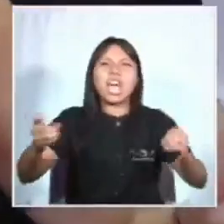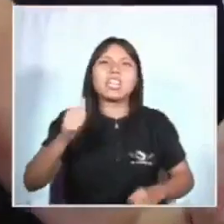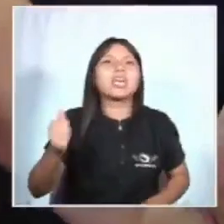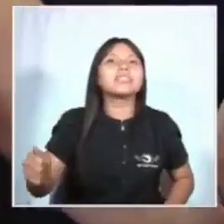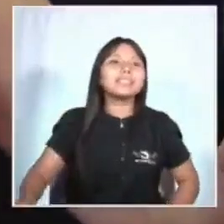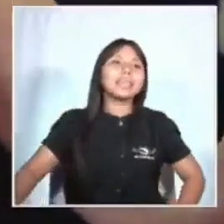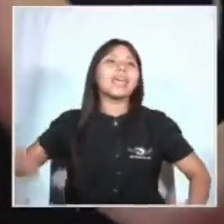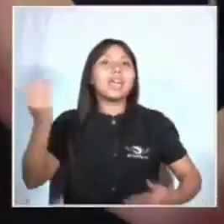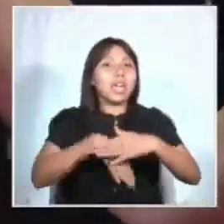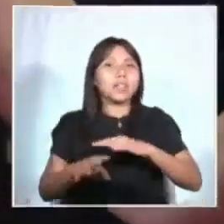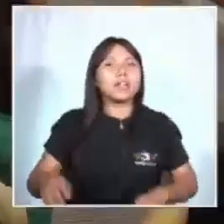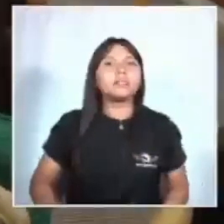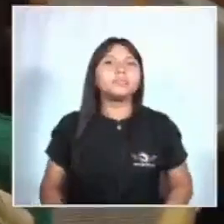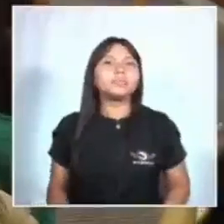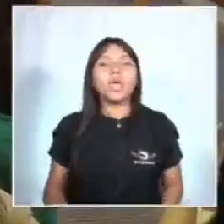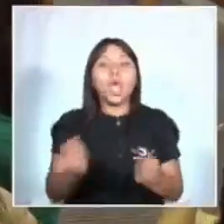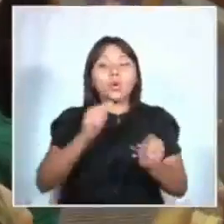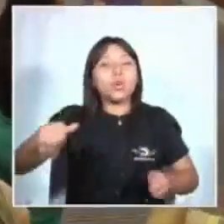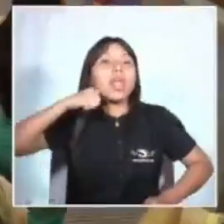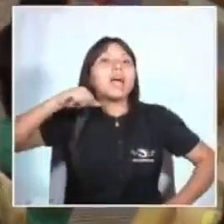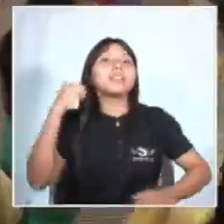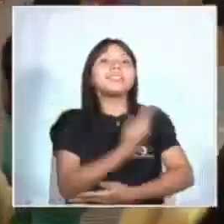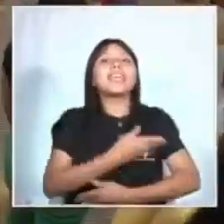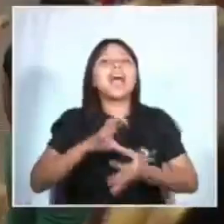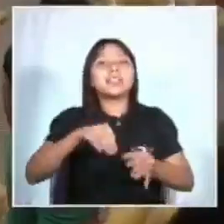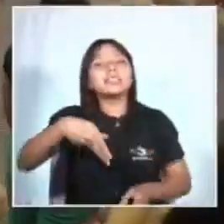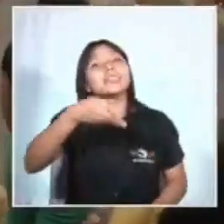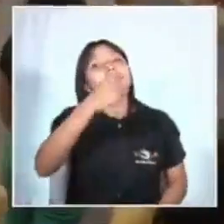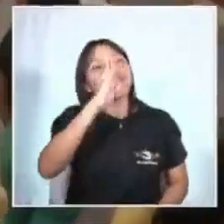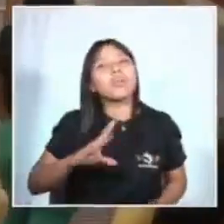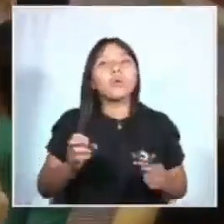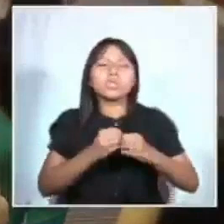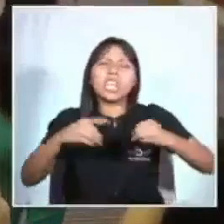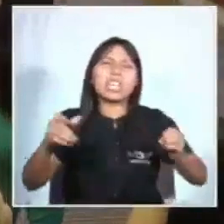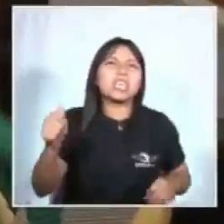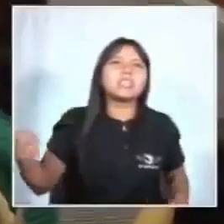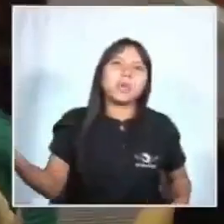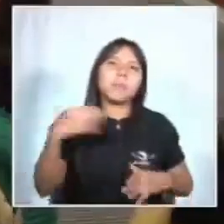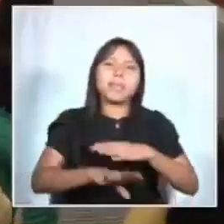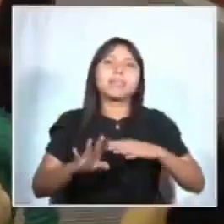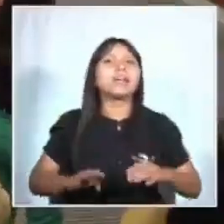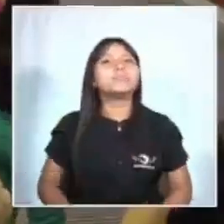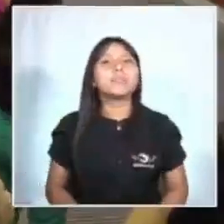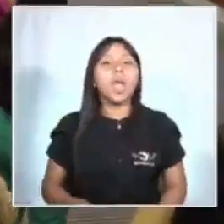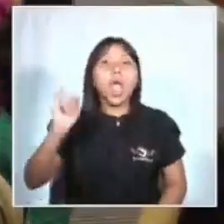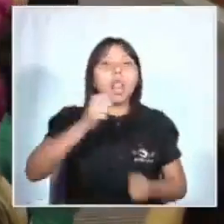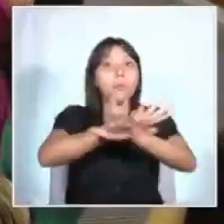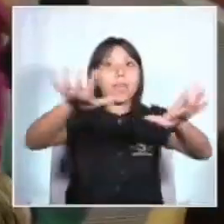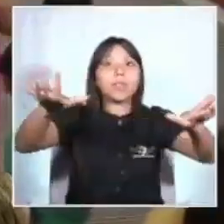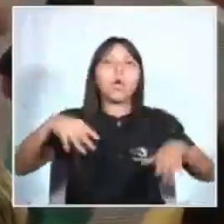mete. Con las hijas de Dios nadie se mete. Así que te bendigo, la